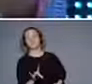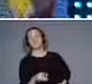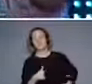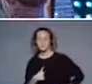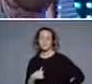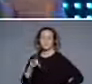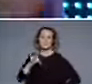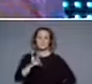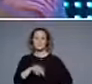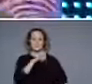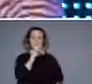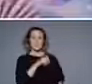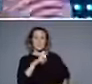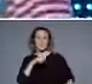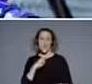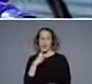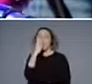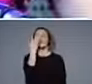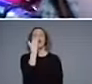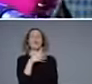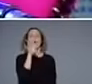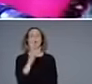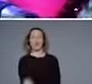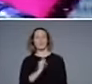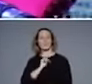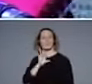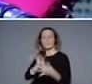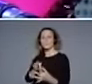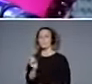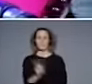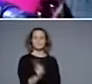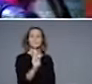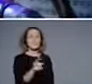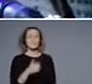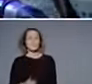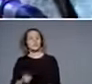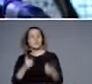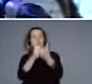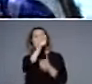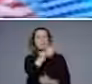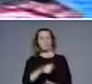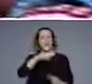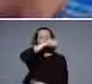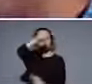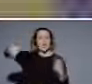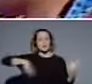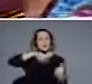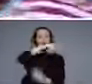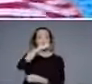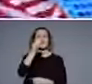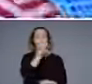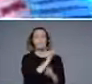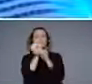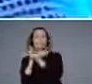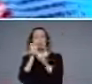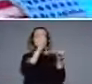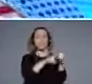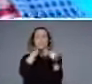en ellos que un color solo no les basto. Brindemos por el que siente cada año diferente un